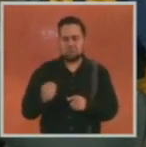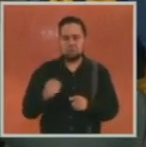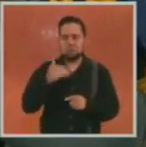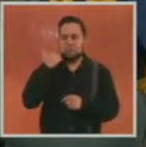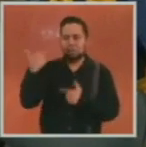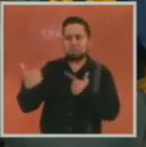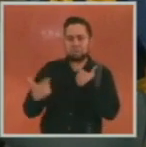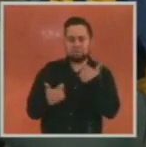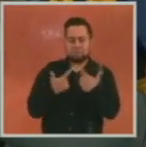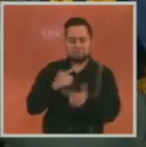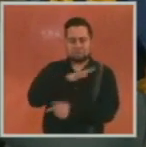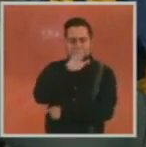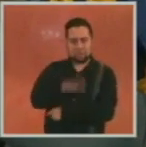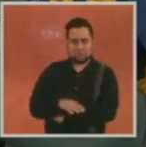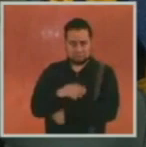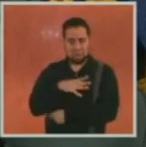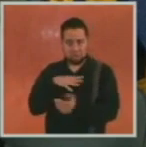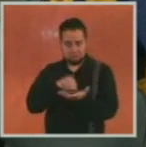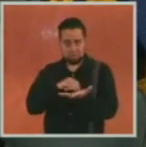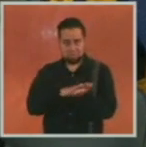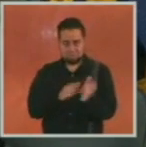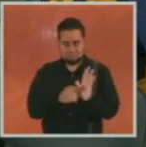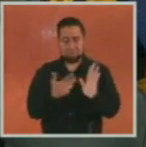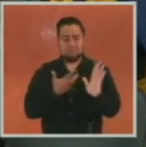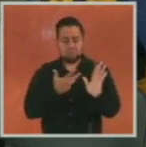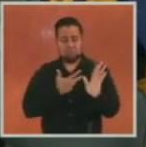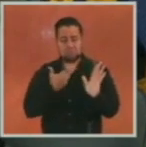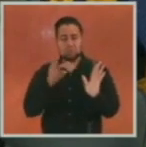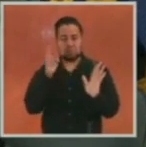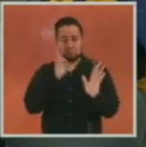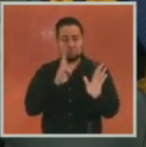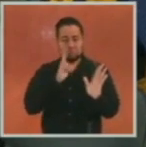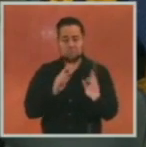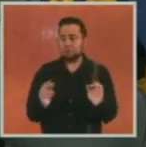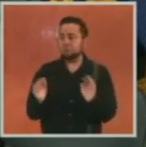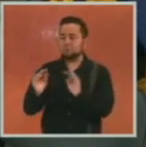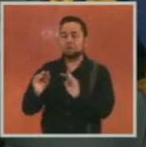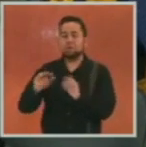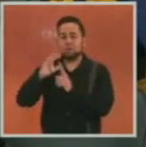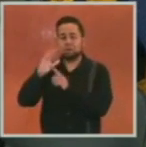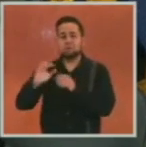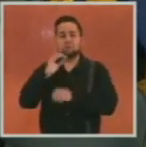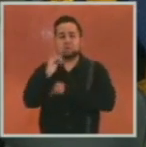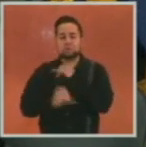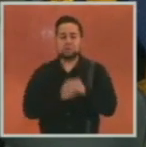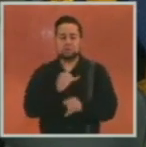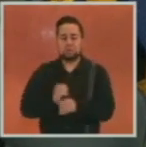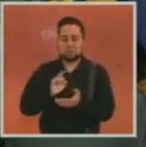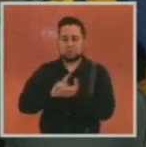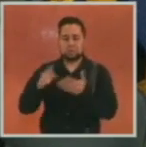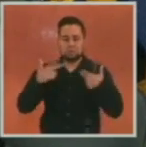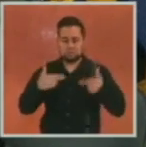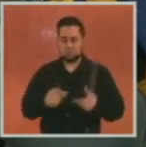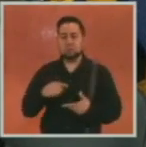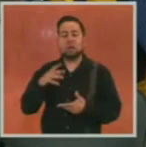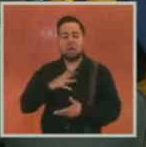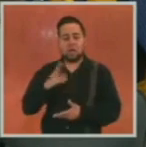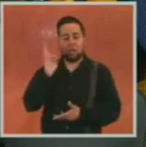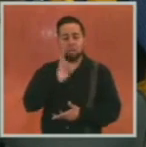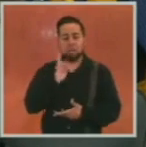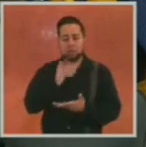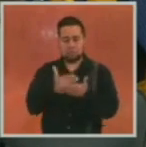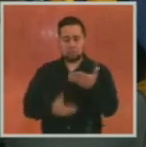señor gobernador y ahí están los hechos y lo he presentado ante la Comisión Interamericana de Derechos Humanos y ahí están